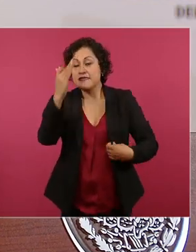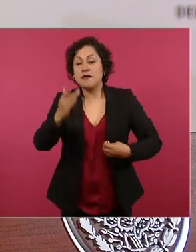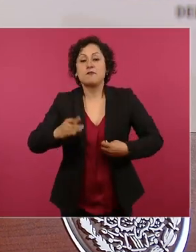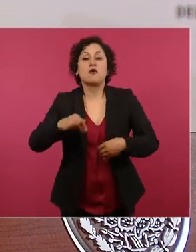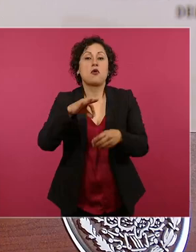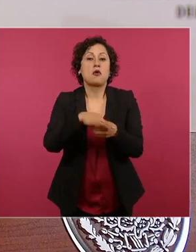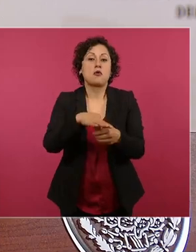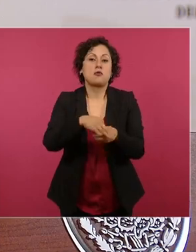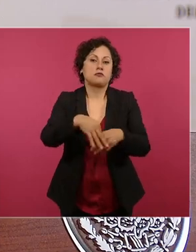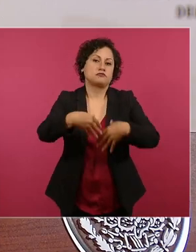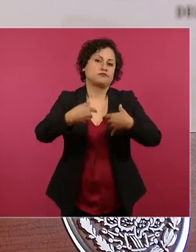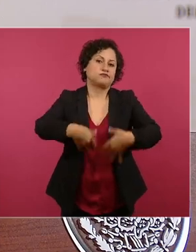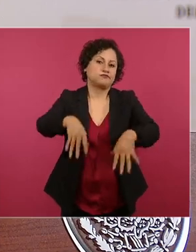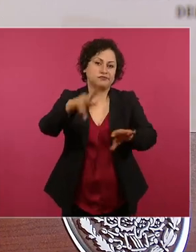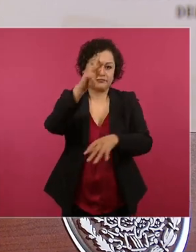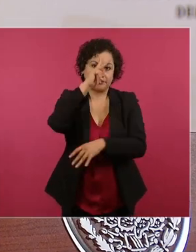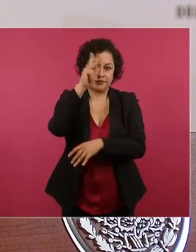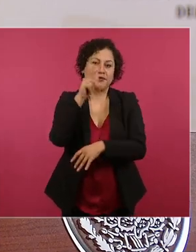calor ahora,